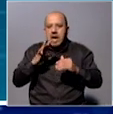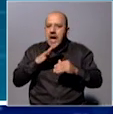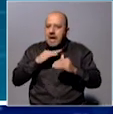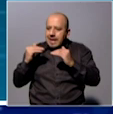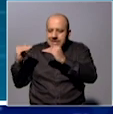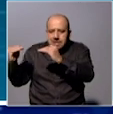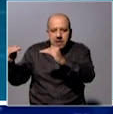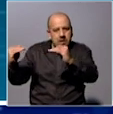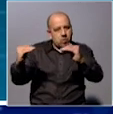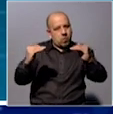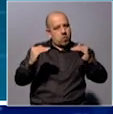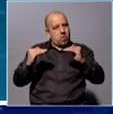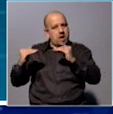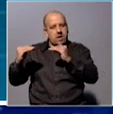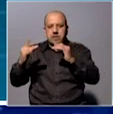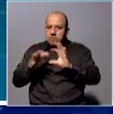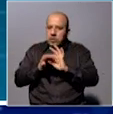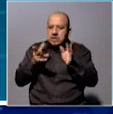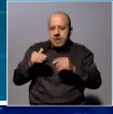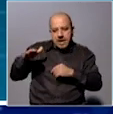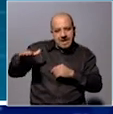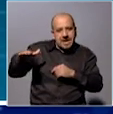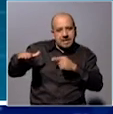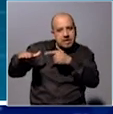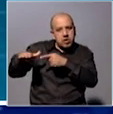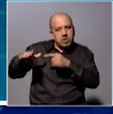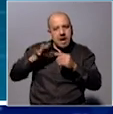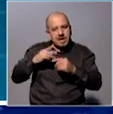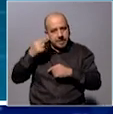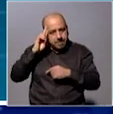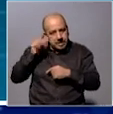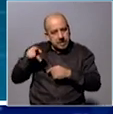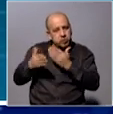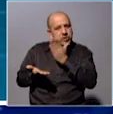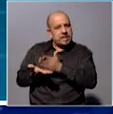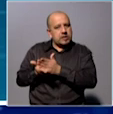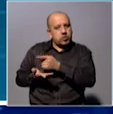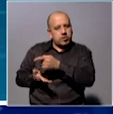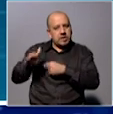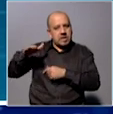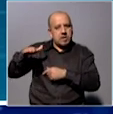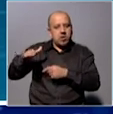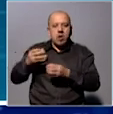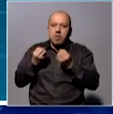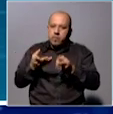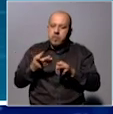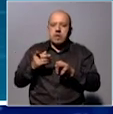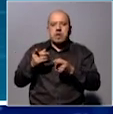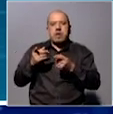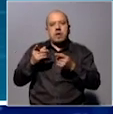ámbito democrático y el niño hay que respetar sus derechos porque todos,